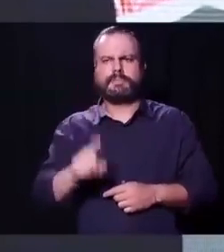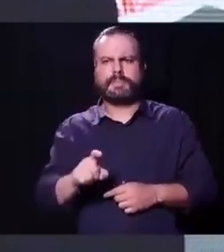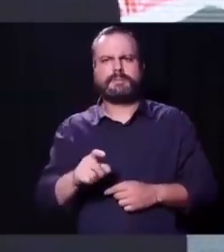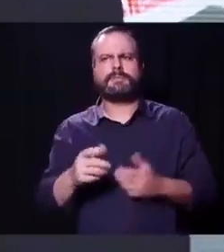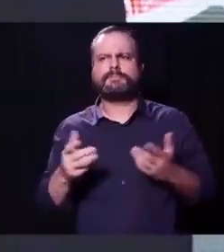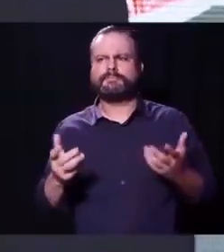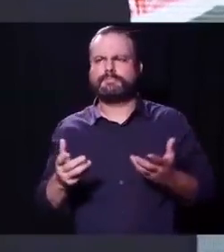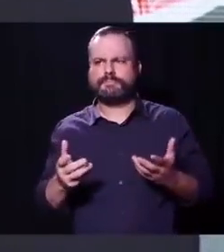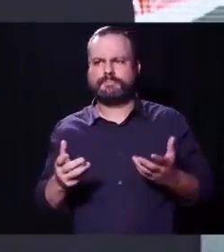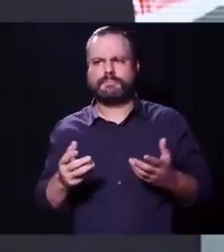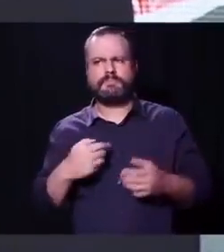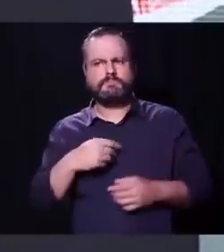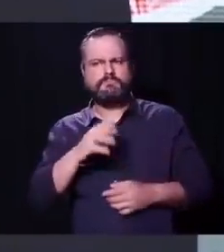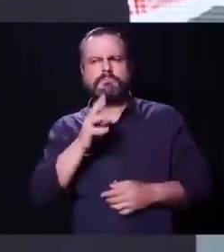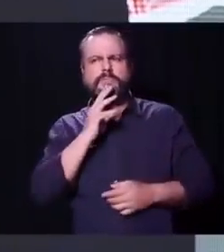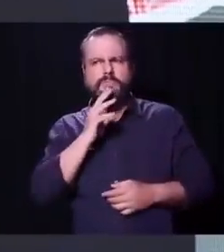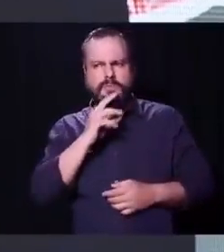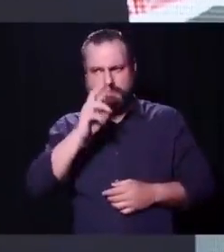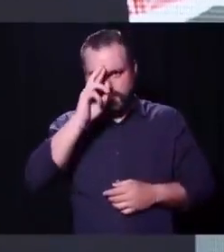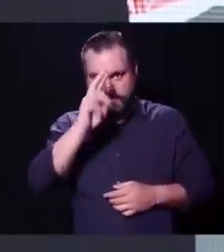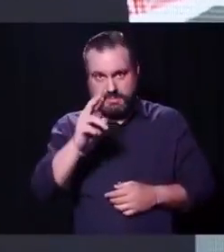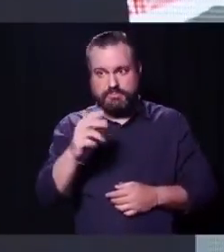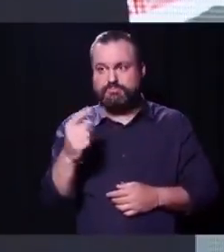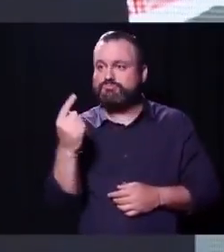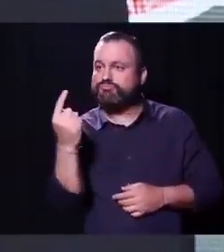respeten. ¿Estamos claros?